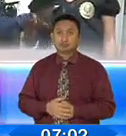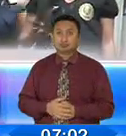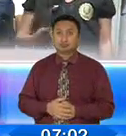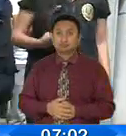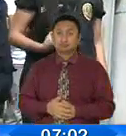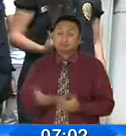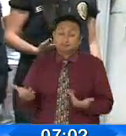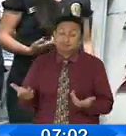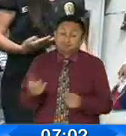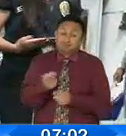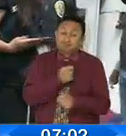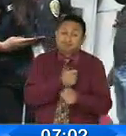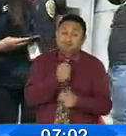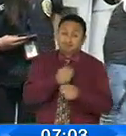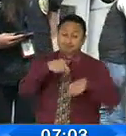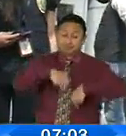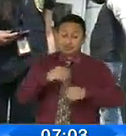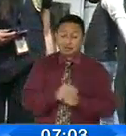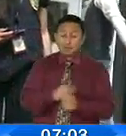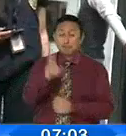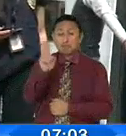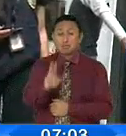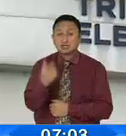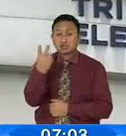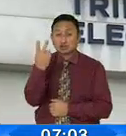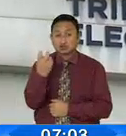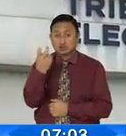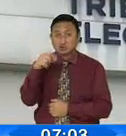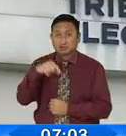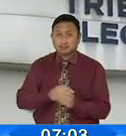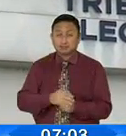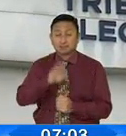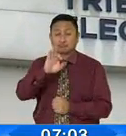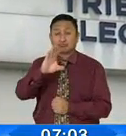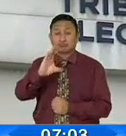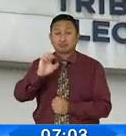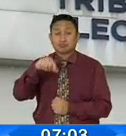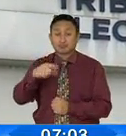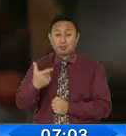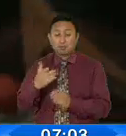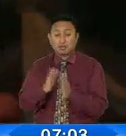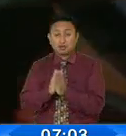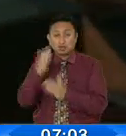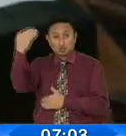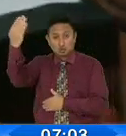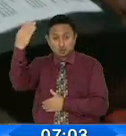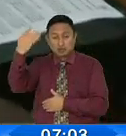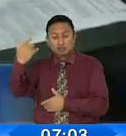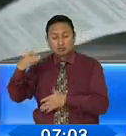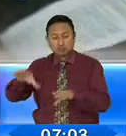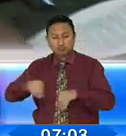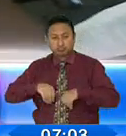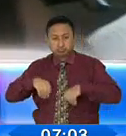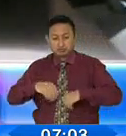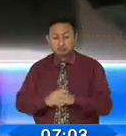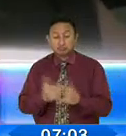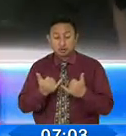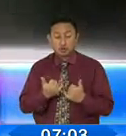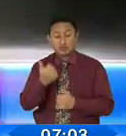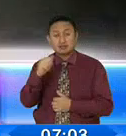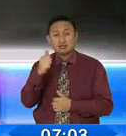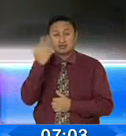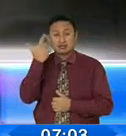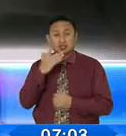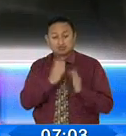lo cierto es que pasado el mediodía de este viernes, el TSE admitió a trámite el pedido de Yunda, con lo que corren 10 días laborales,